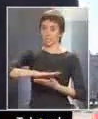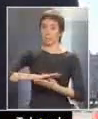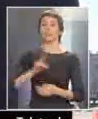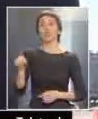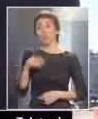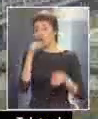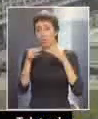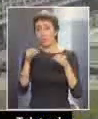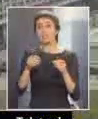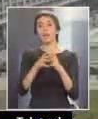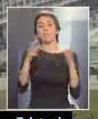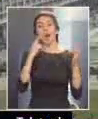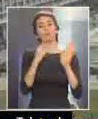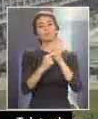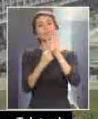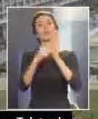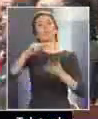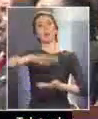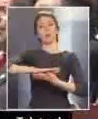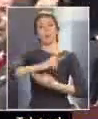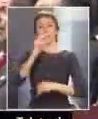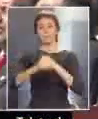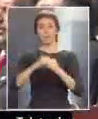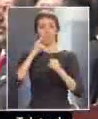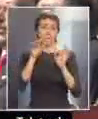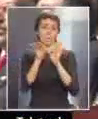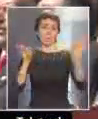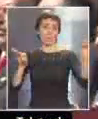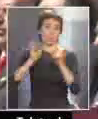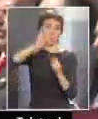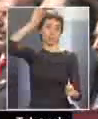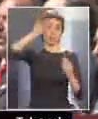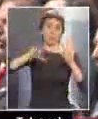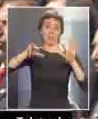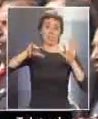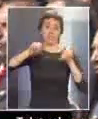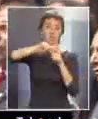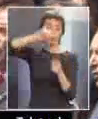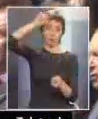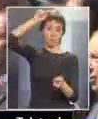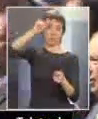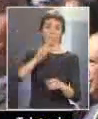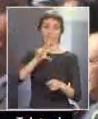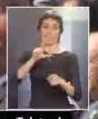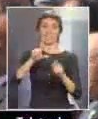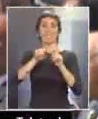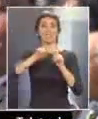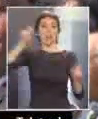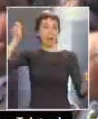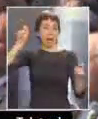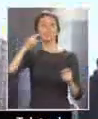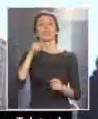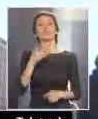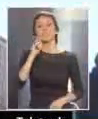gran símbolo del Bicentenario, tomando en cuenta las proporciones de esta gran bandera de 18 metros de alto, por 27 de largo, pero también por